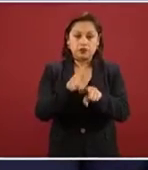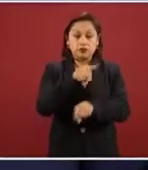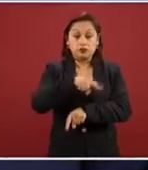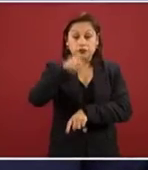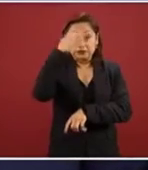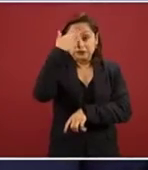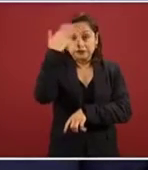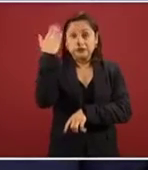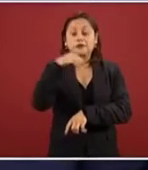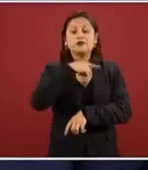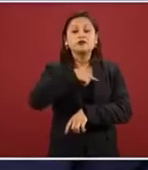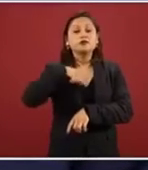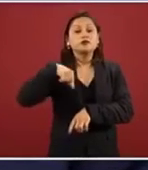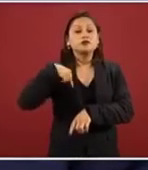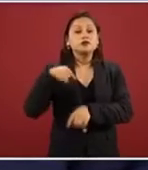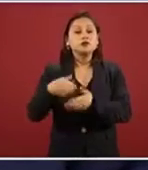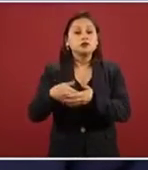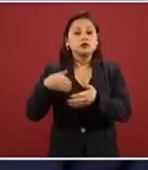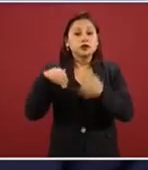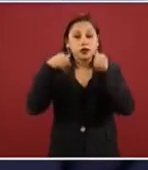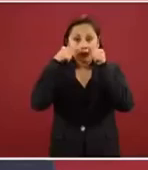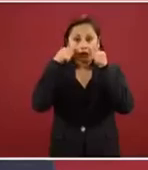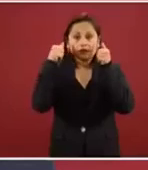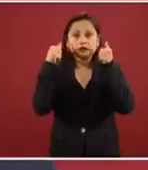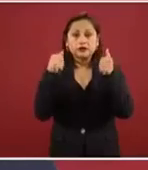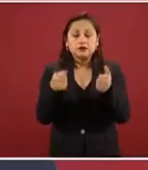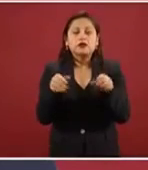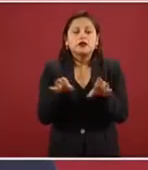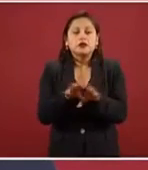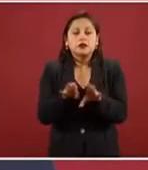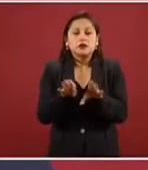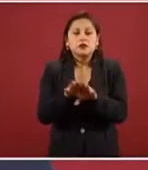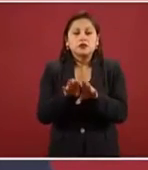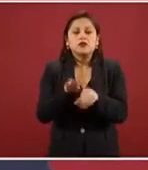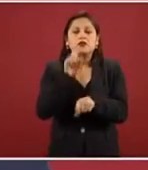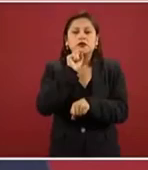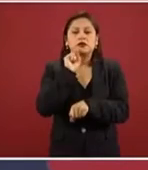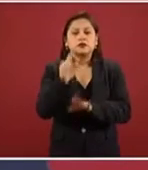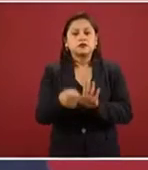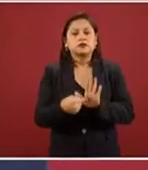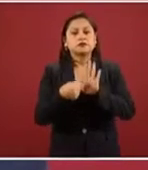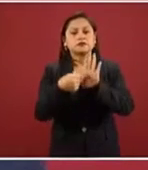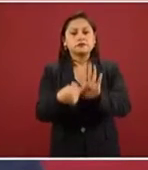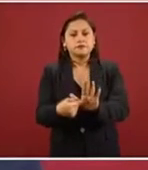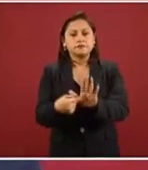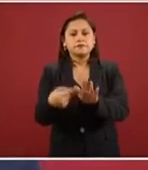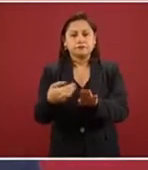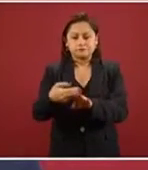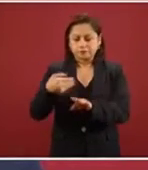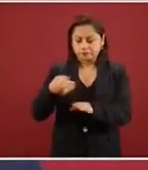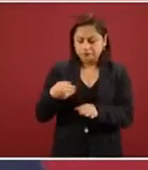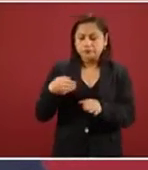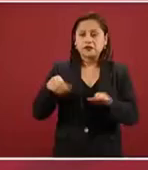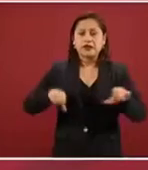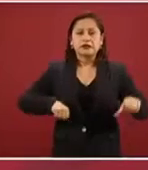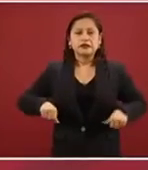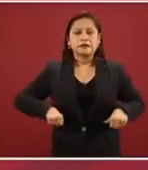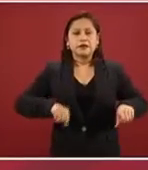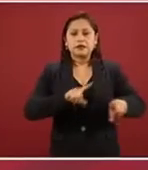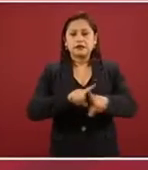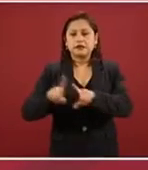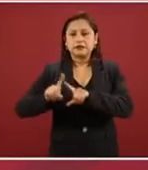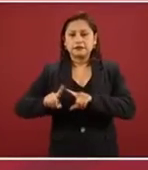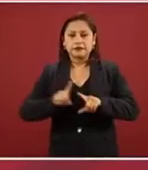lo preventivo y el trabajo profesional y organizado de todas